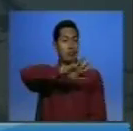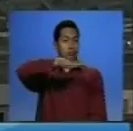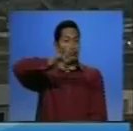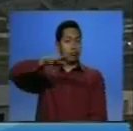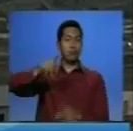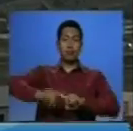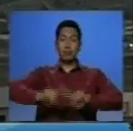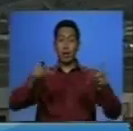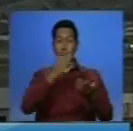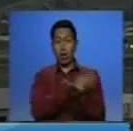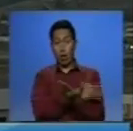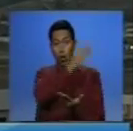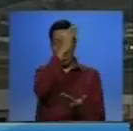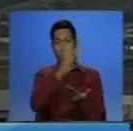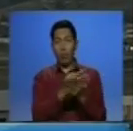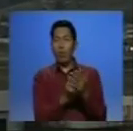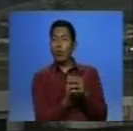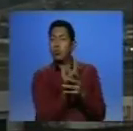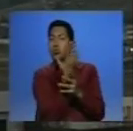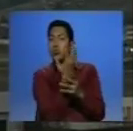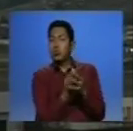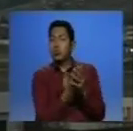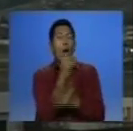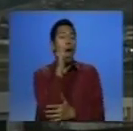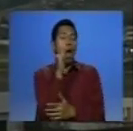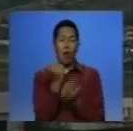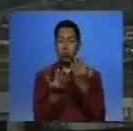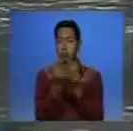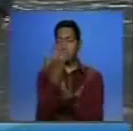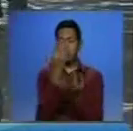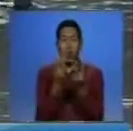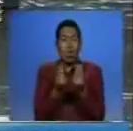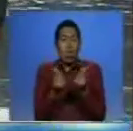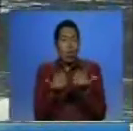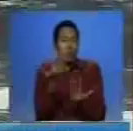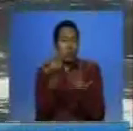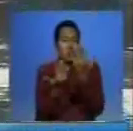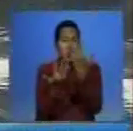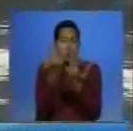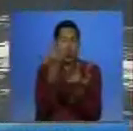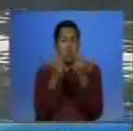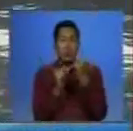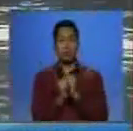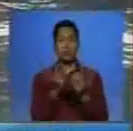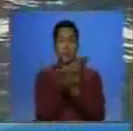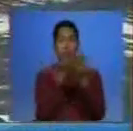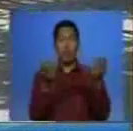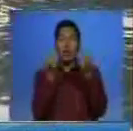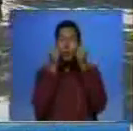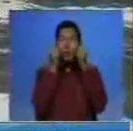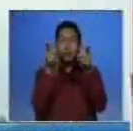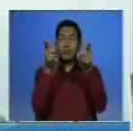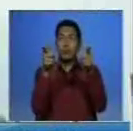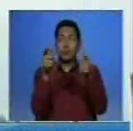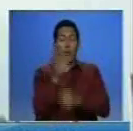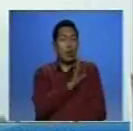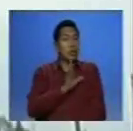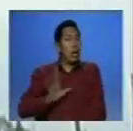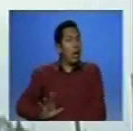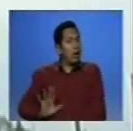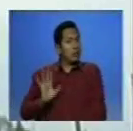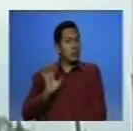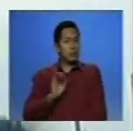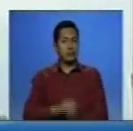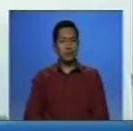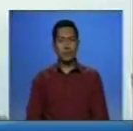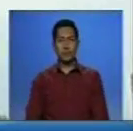de emanar pequeñas cantidades de vapor y ceniza. Y por lo impredecible de la naturaleza, deben estar prevenidos. Toca estar tranquilo,